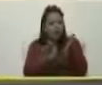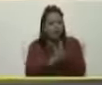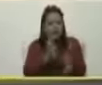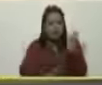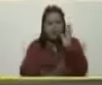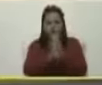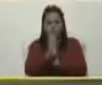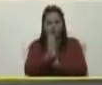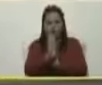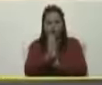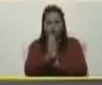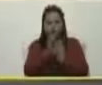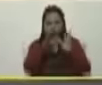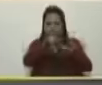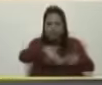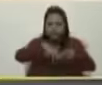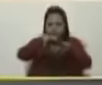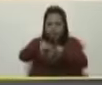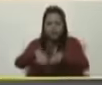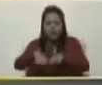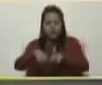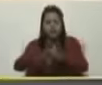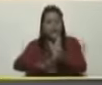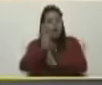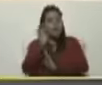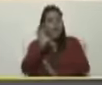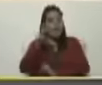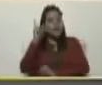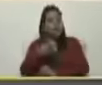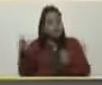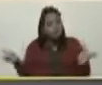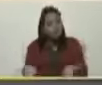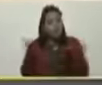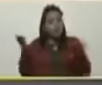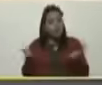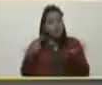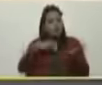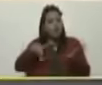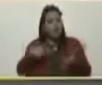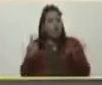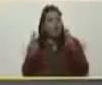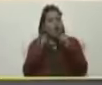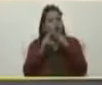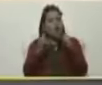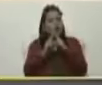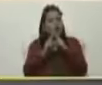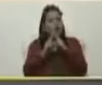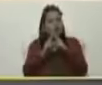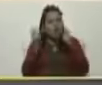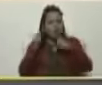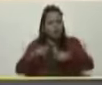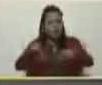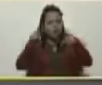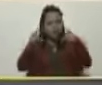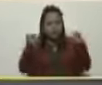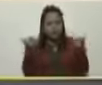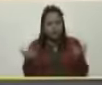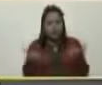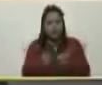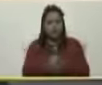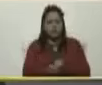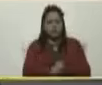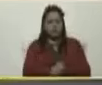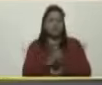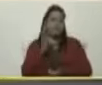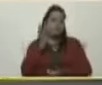agrícola en el país, y es una de las cosas que debemos impulsar nosotros, los que conocemos y tenemos la oportunidad en este momento,